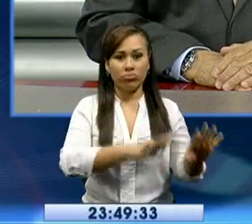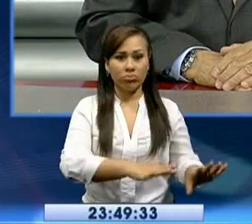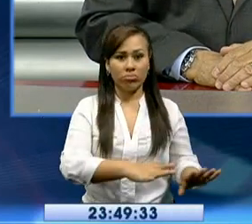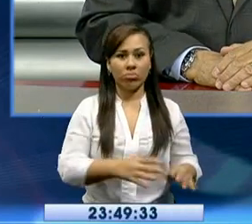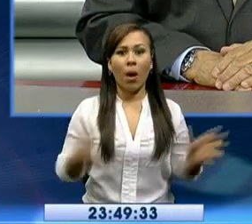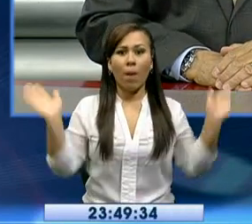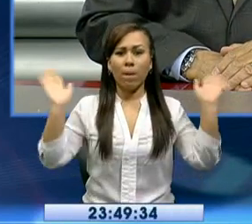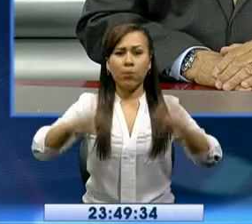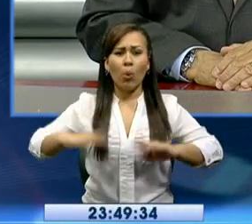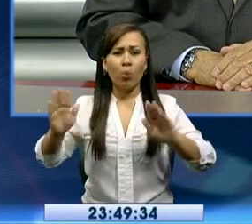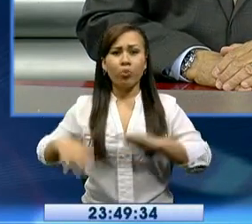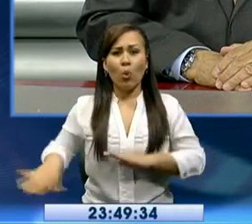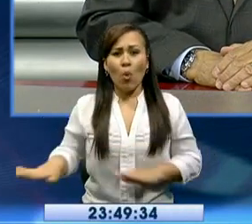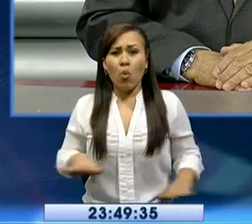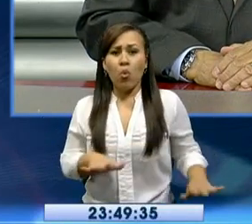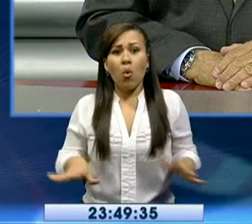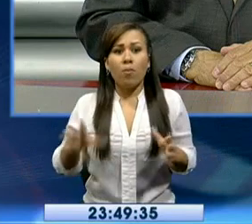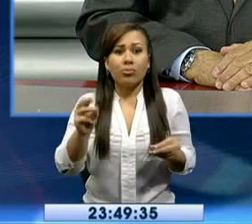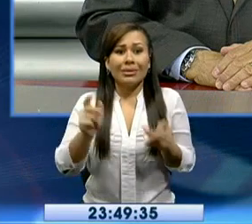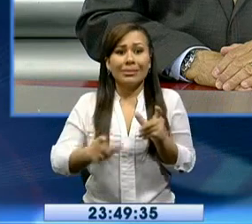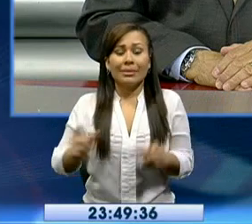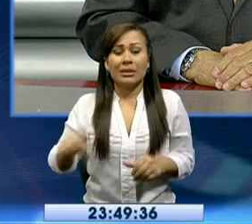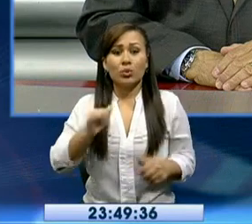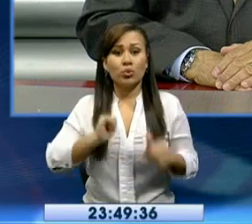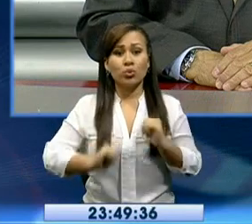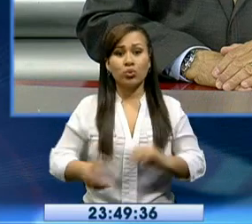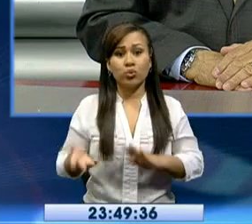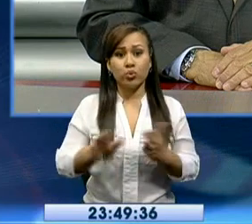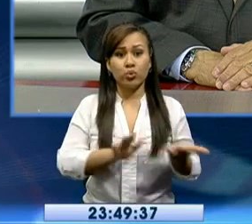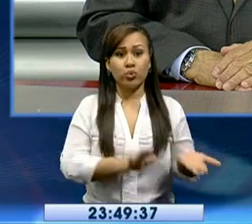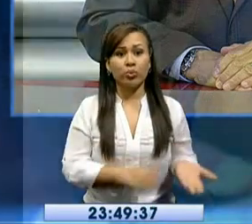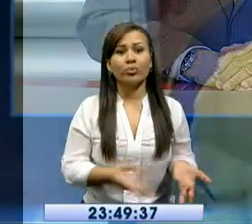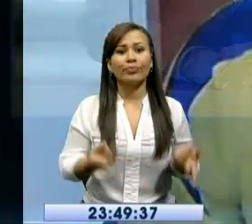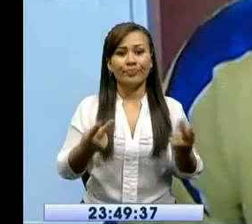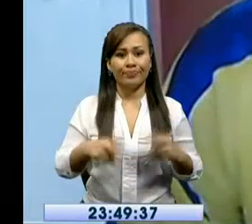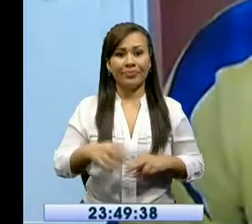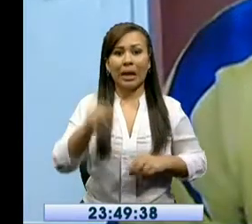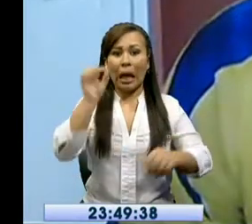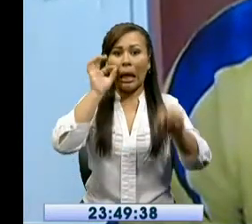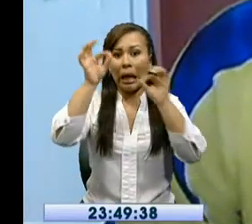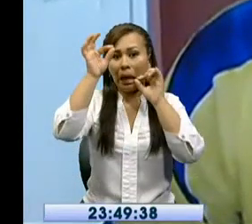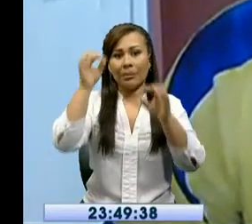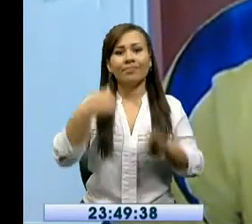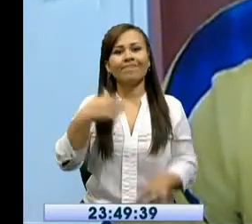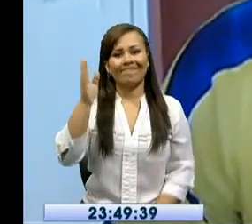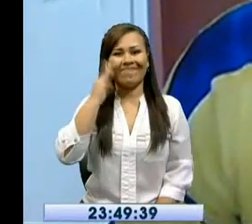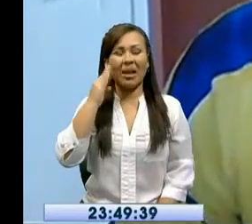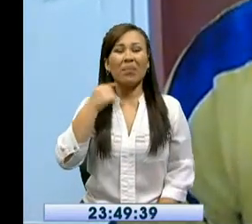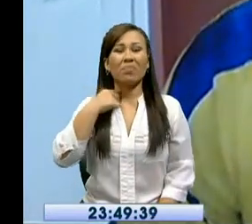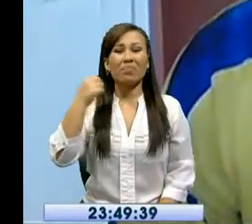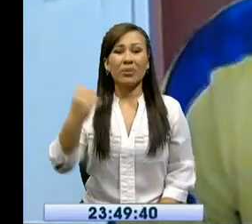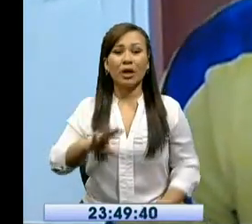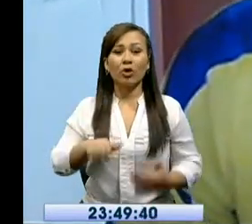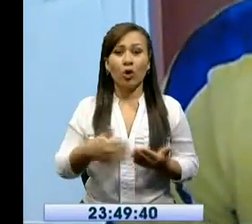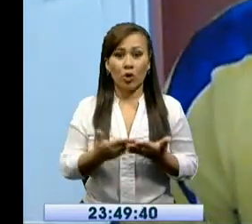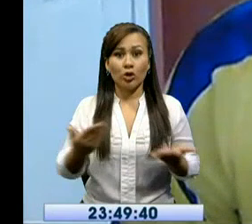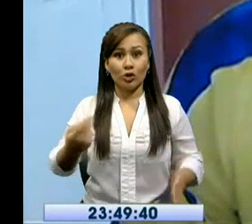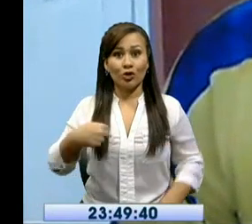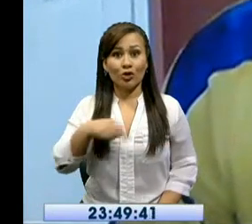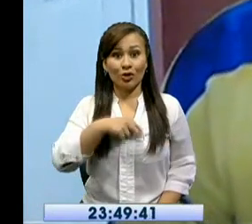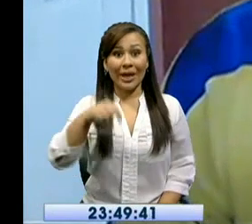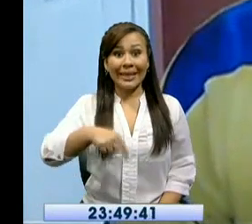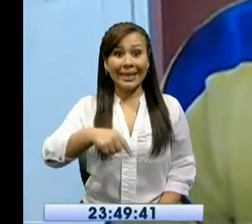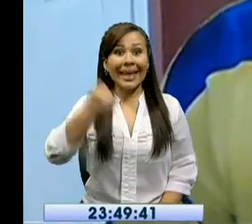la cantidad de afectados, de víctimas mortales y de heridos, ya que sabemos que lo han perdido todo. Por eso nos